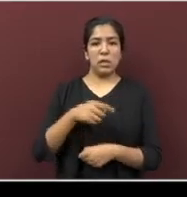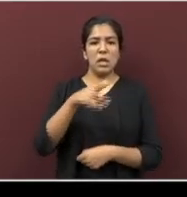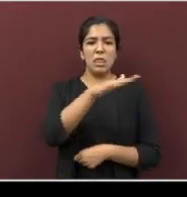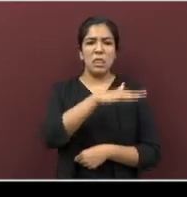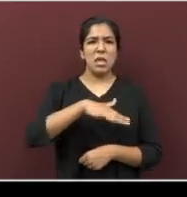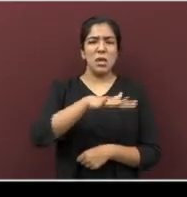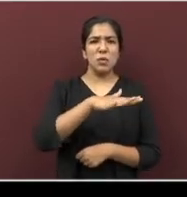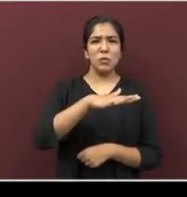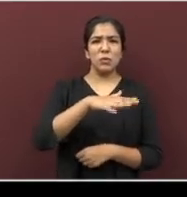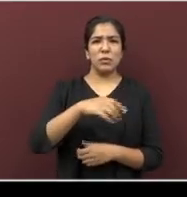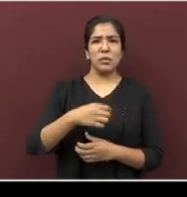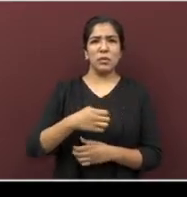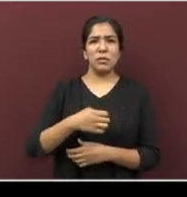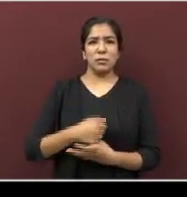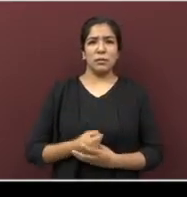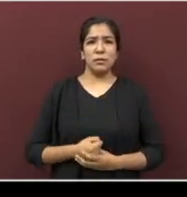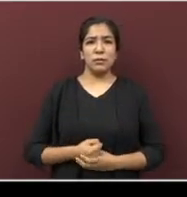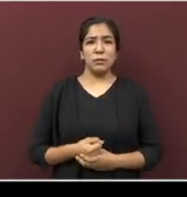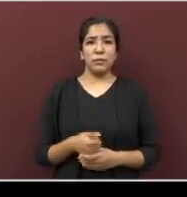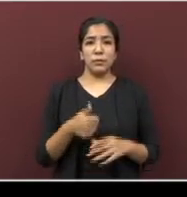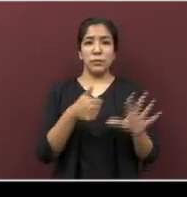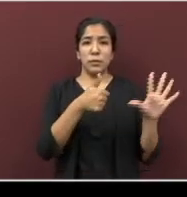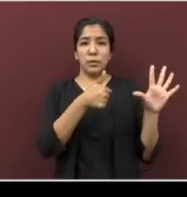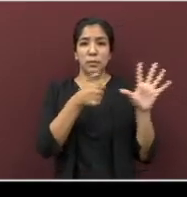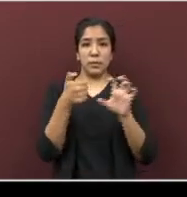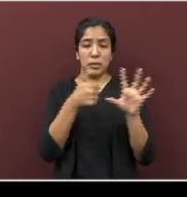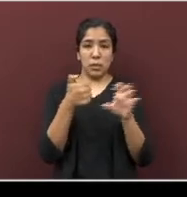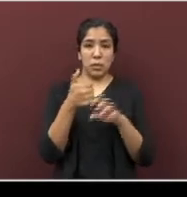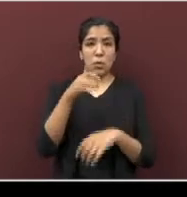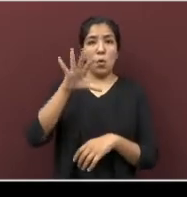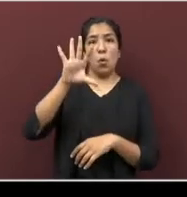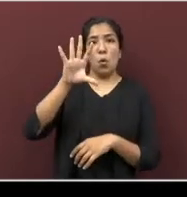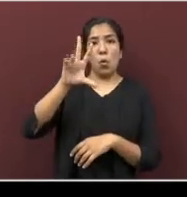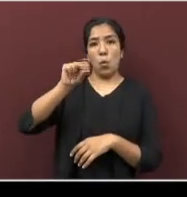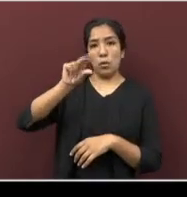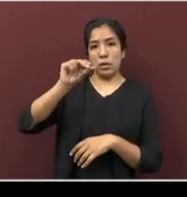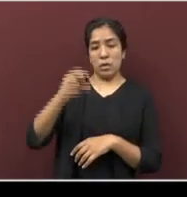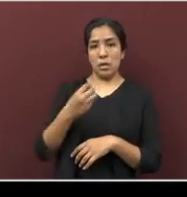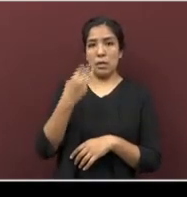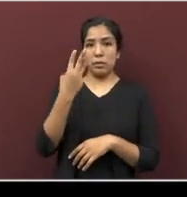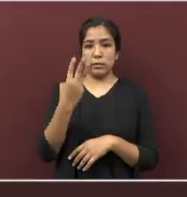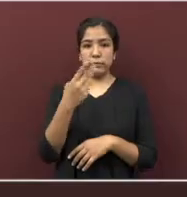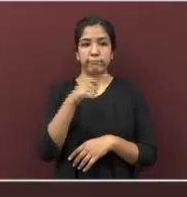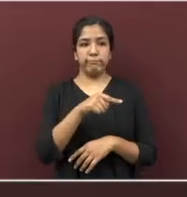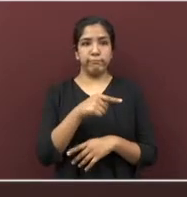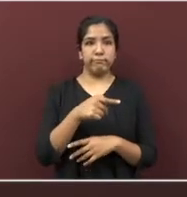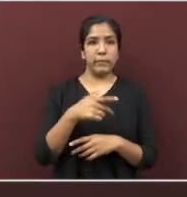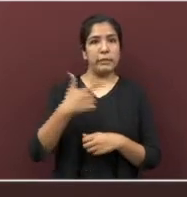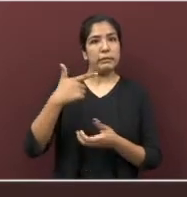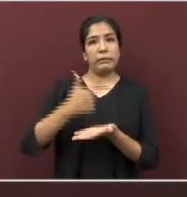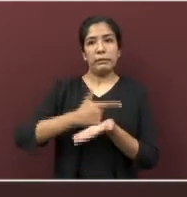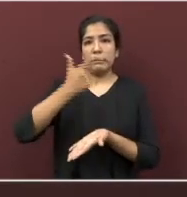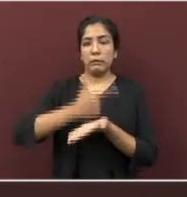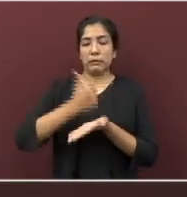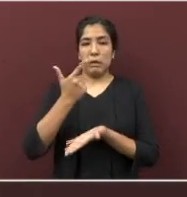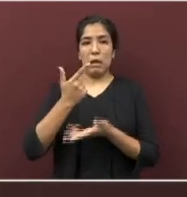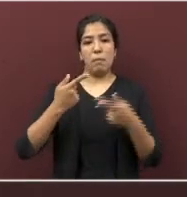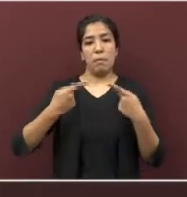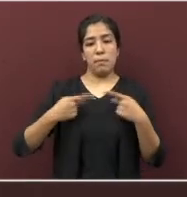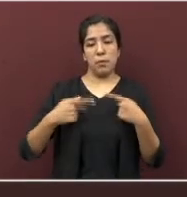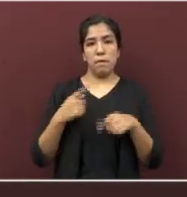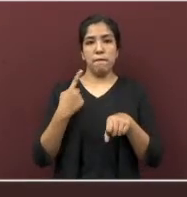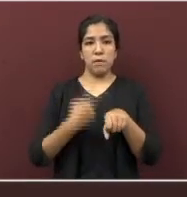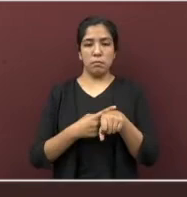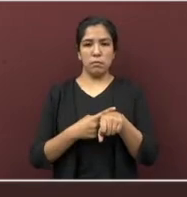783 son los casos que tienen activo su cuadro clínico de kobe 19 y como les he comentado son